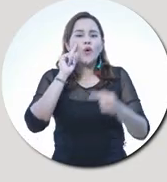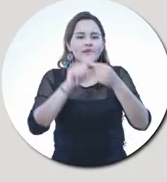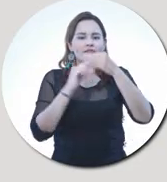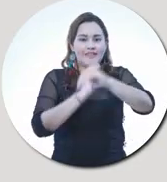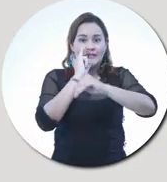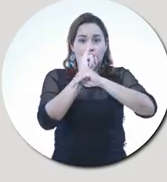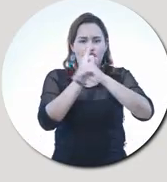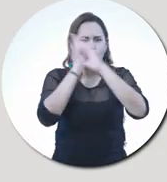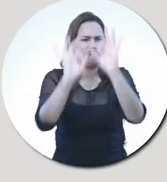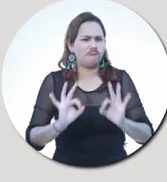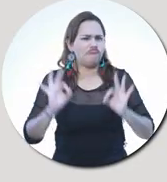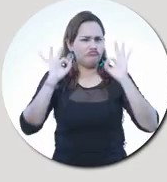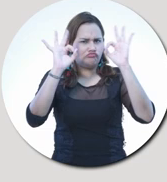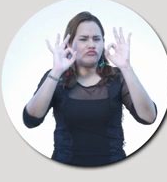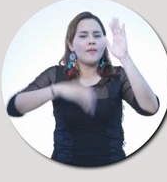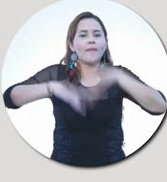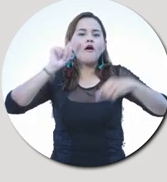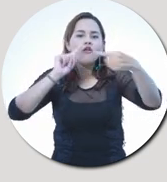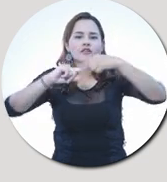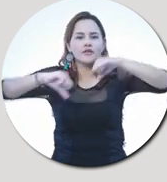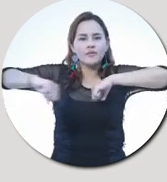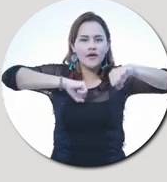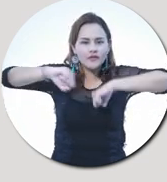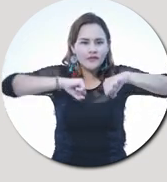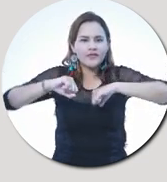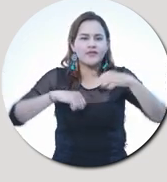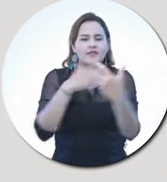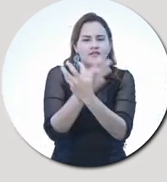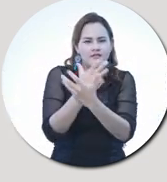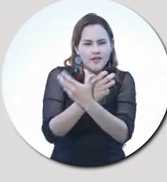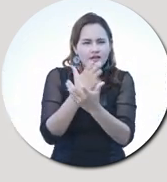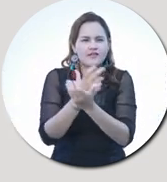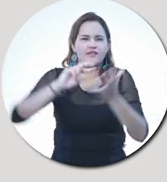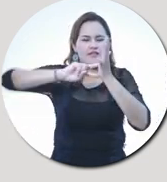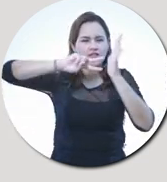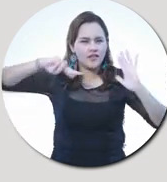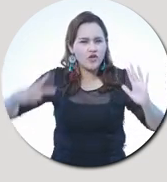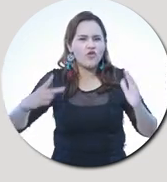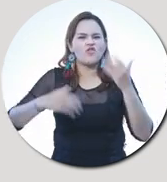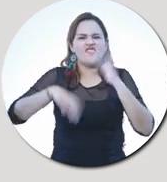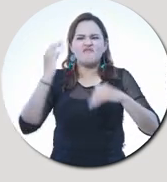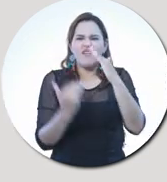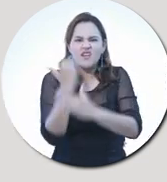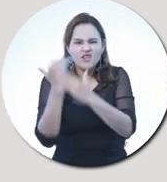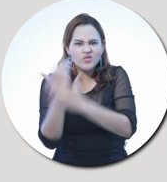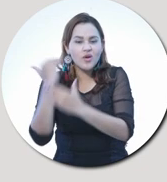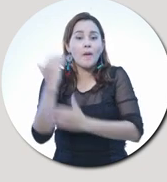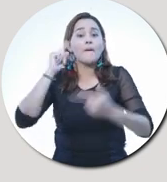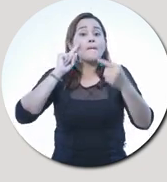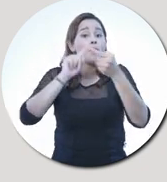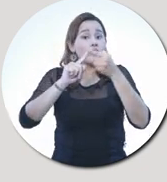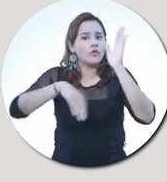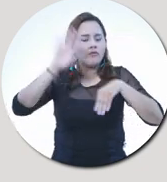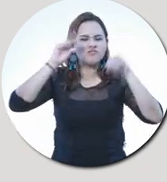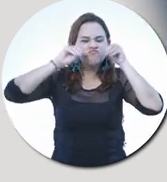Una institución de alta calidad se reconoce por la capacidad de realizar actividades de ciencia, tecnología e innovación, así como por